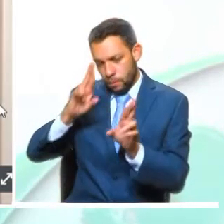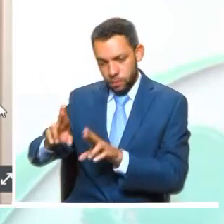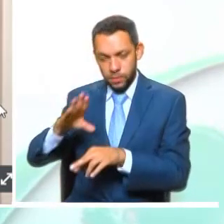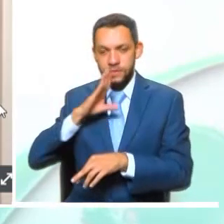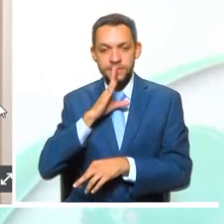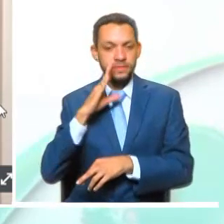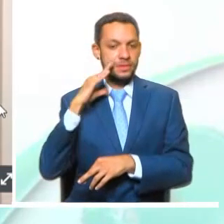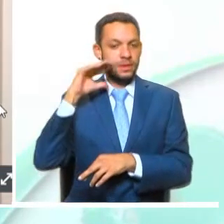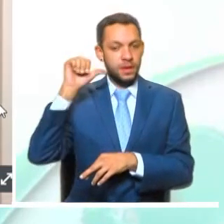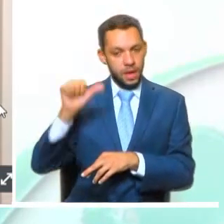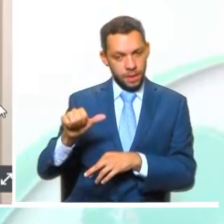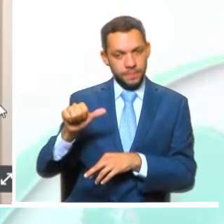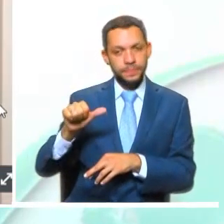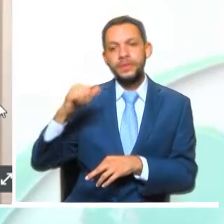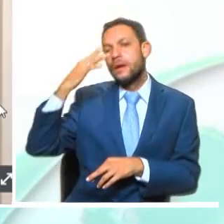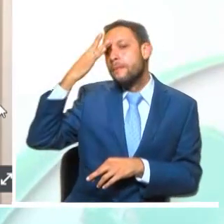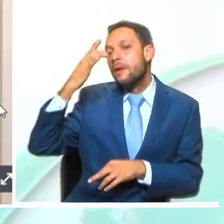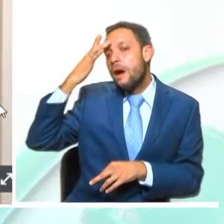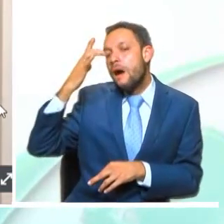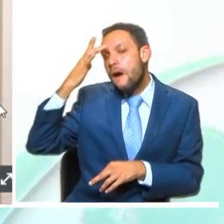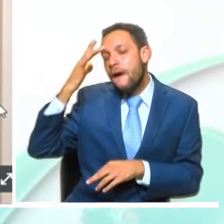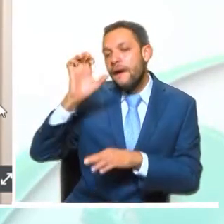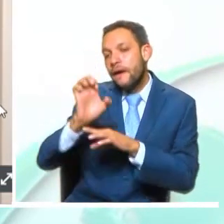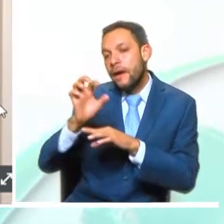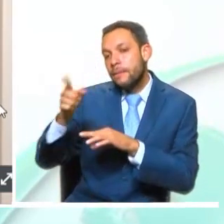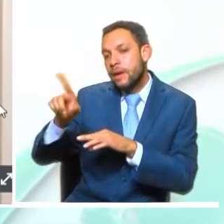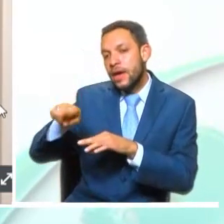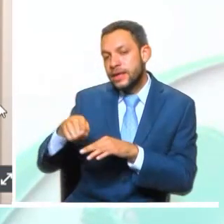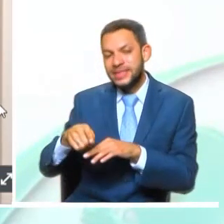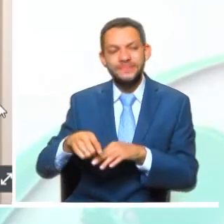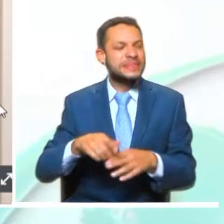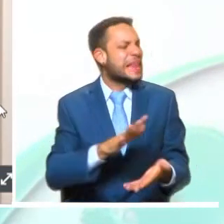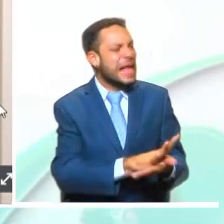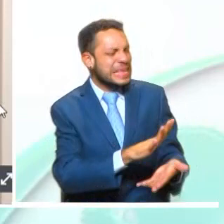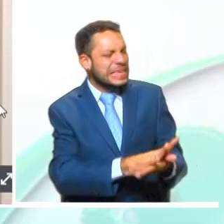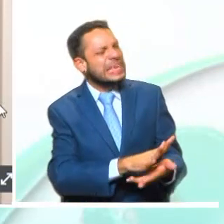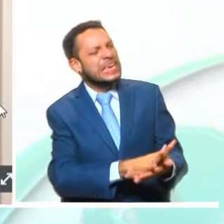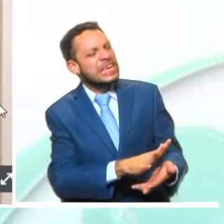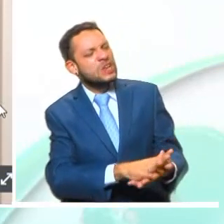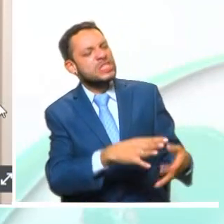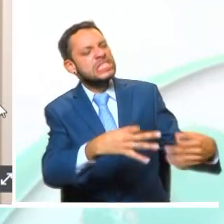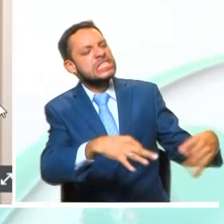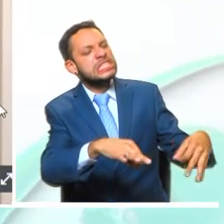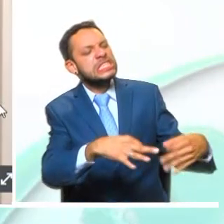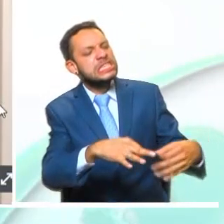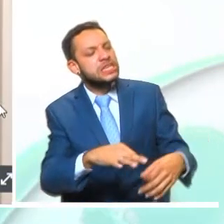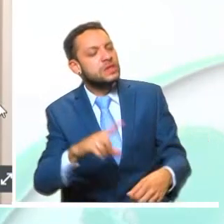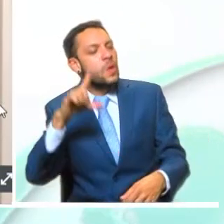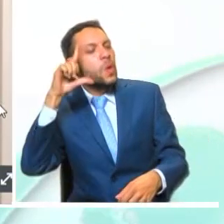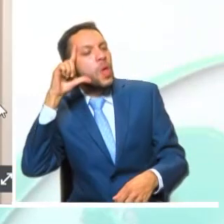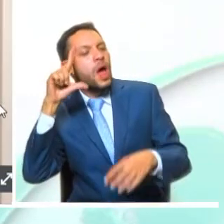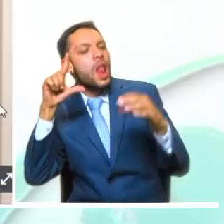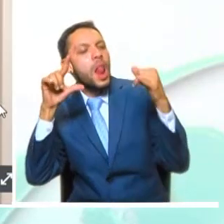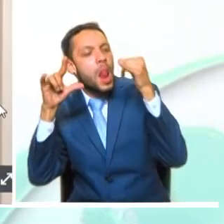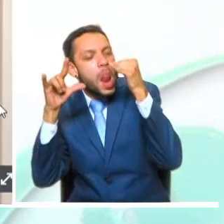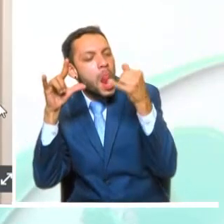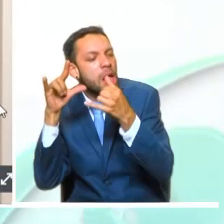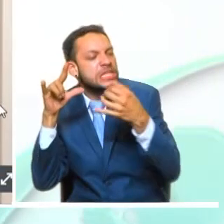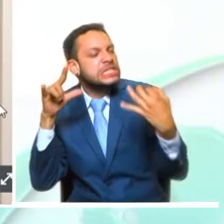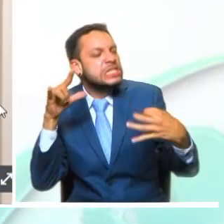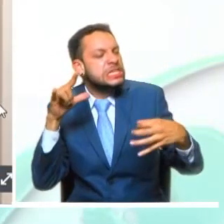porque nuestras gps se sacan a la gente con un examen de 30 mil pesos que es una citología